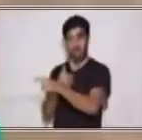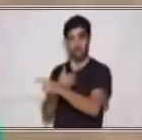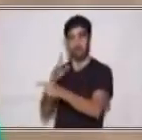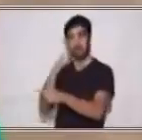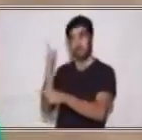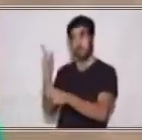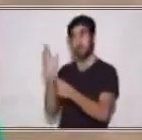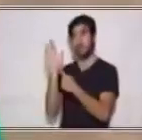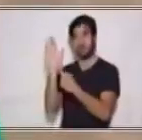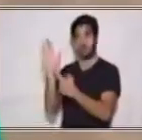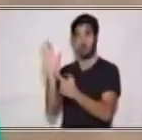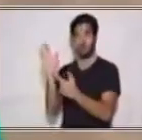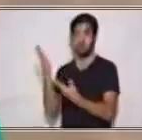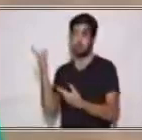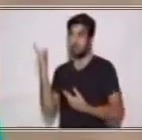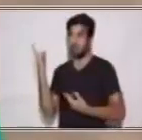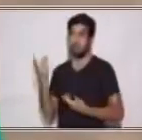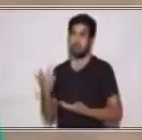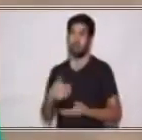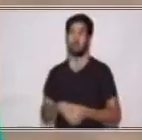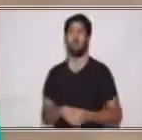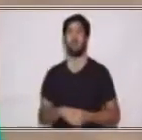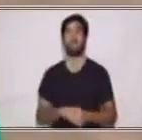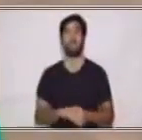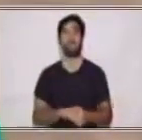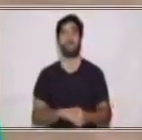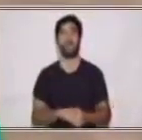de observar la imagen de un